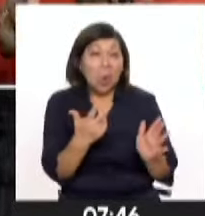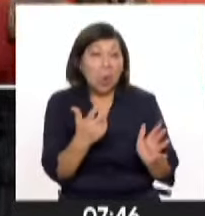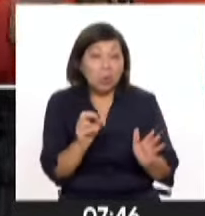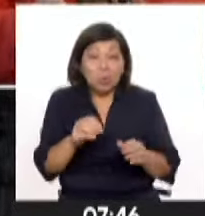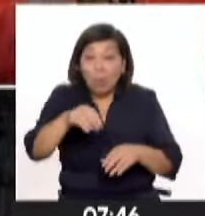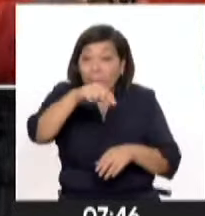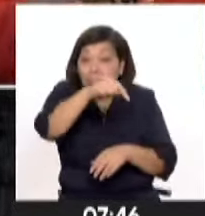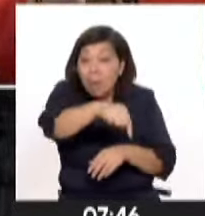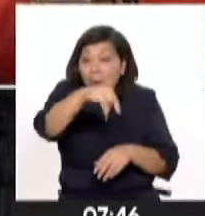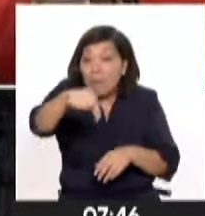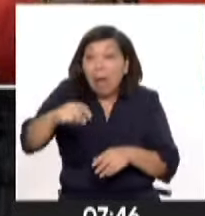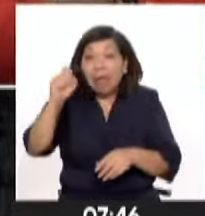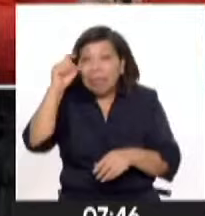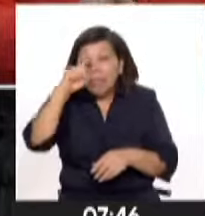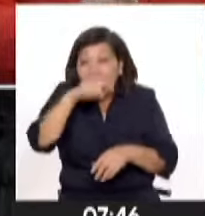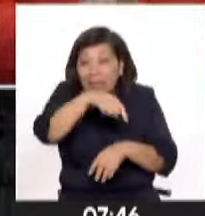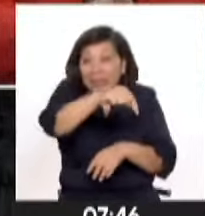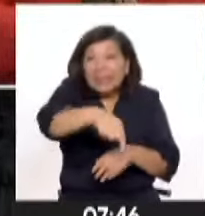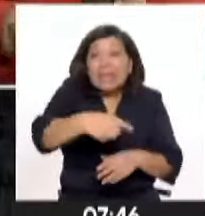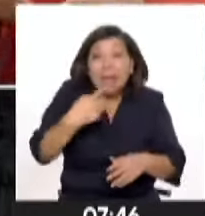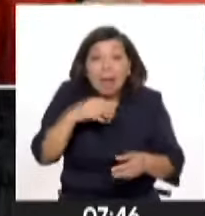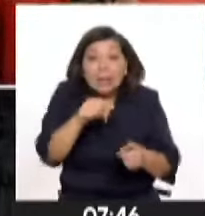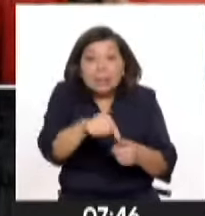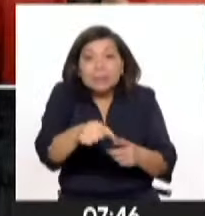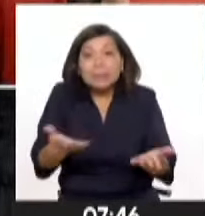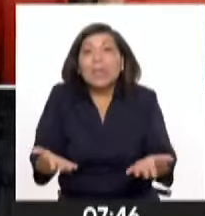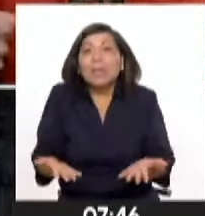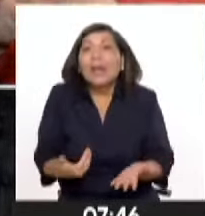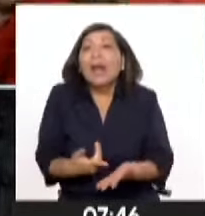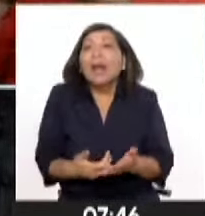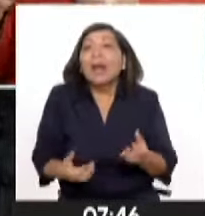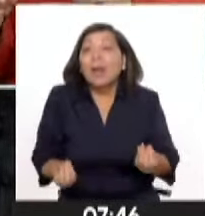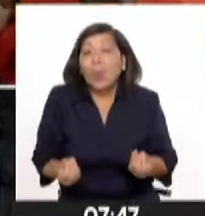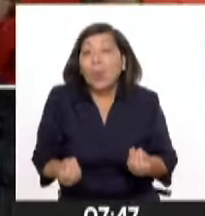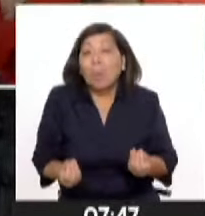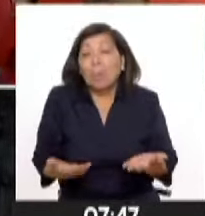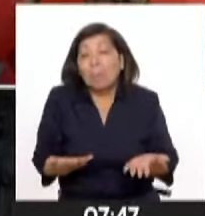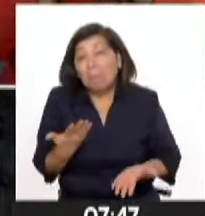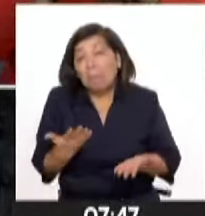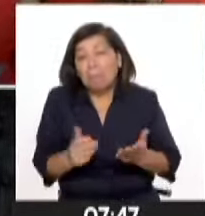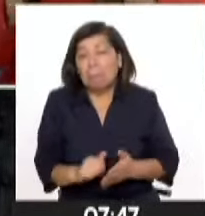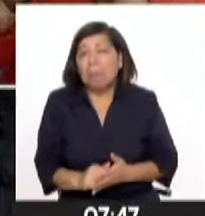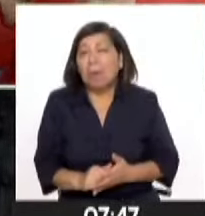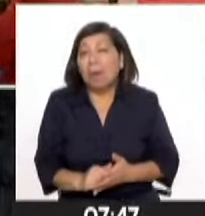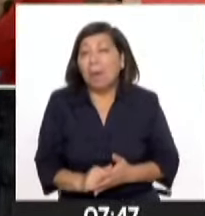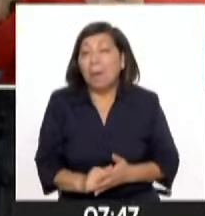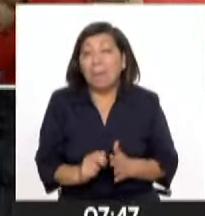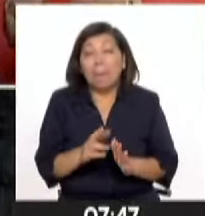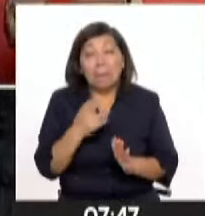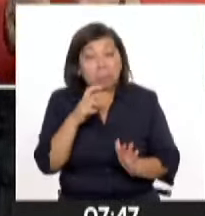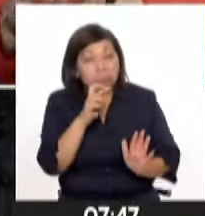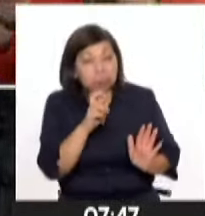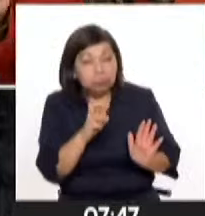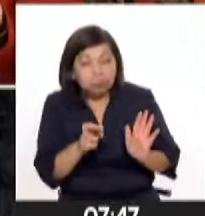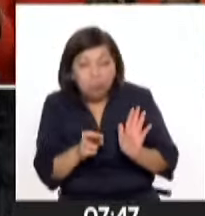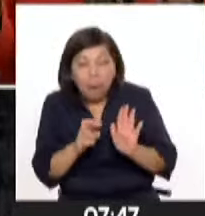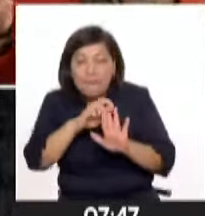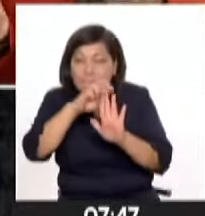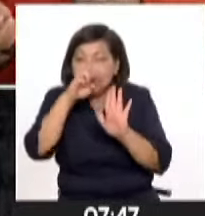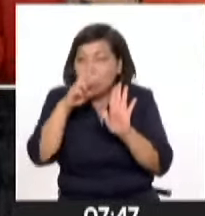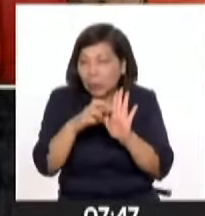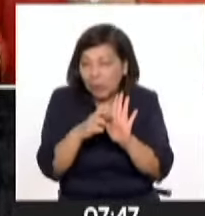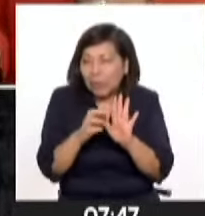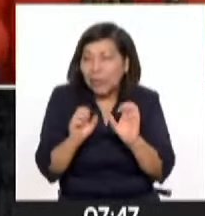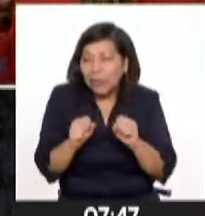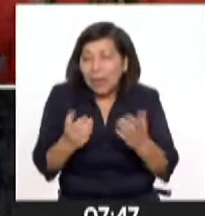580 puntos críticos que se hayan identificado a través de unos proyectos de inversión pequeños y se va a